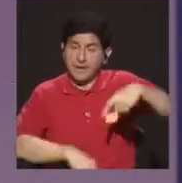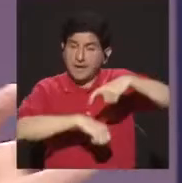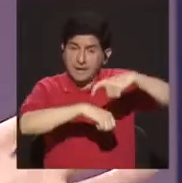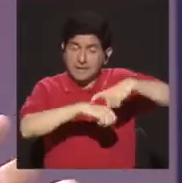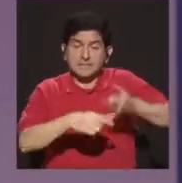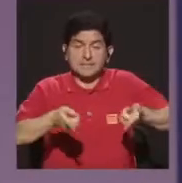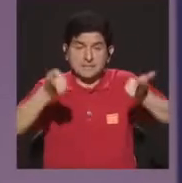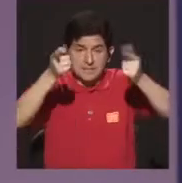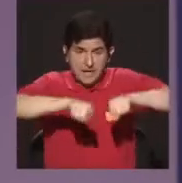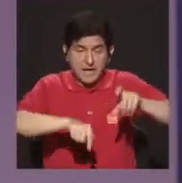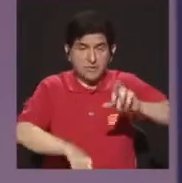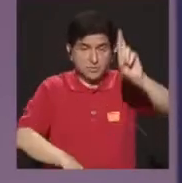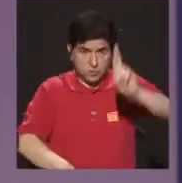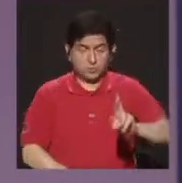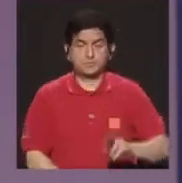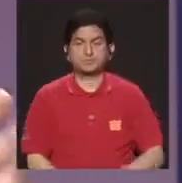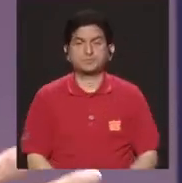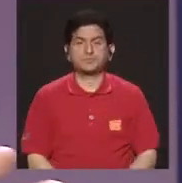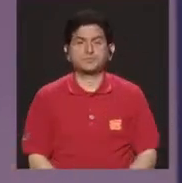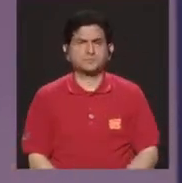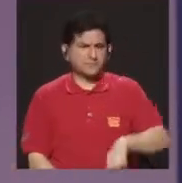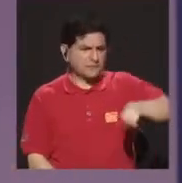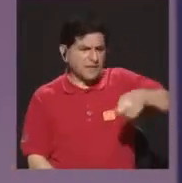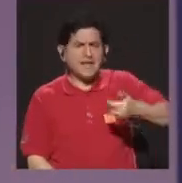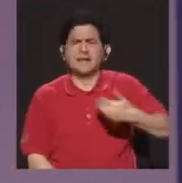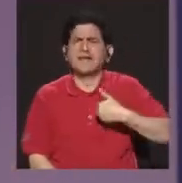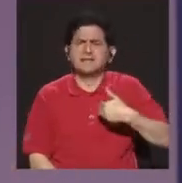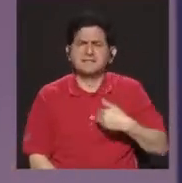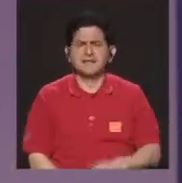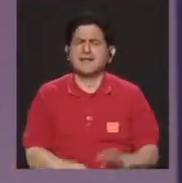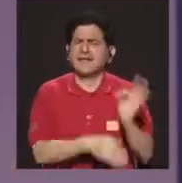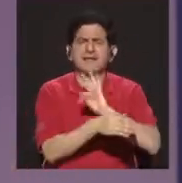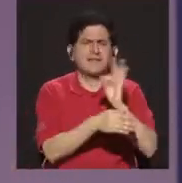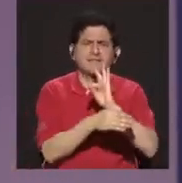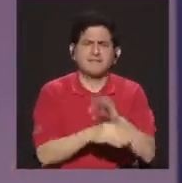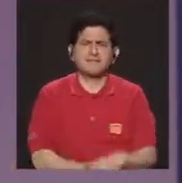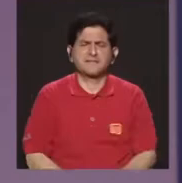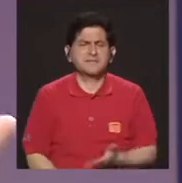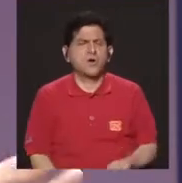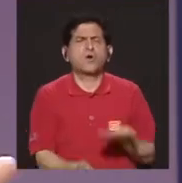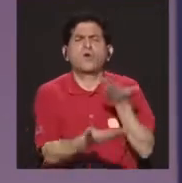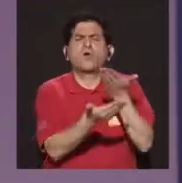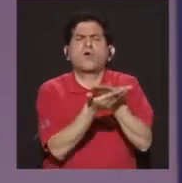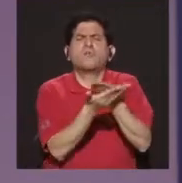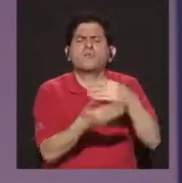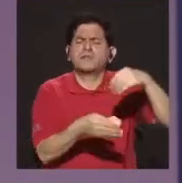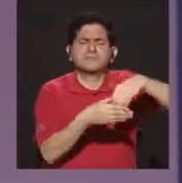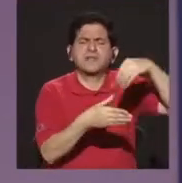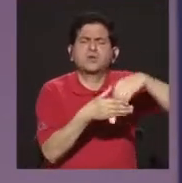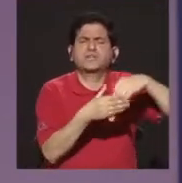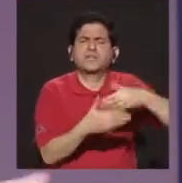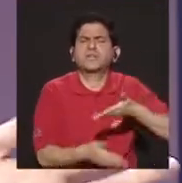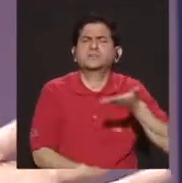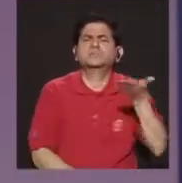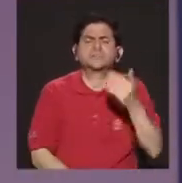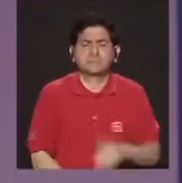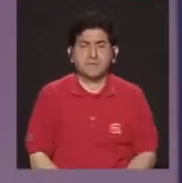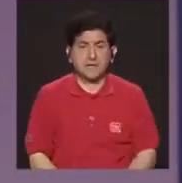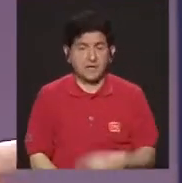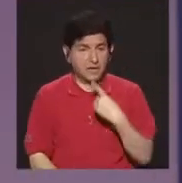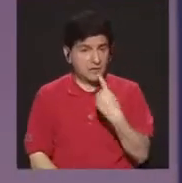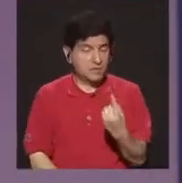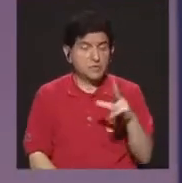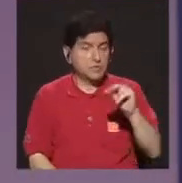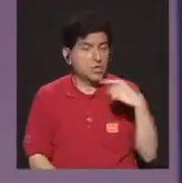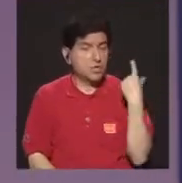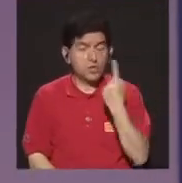ejemplo en el caso que vemos de costa rica- cuántos canales tenemos de televisión que nos están prediciendo qué tipo de contenidos entonces como decía mónica no es